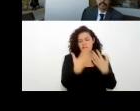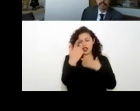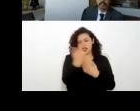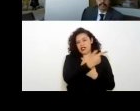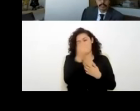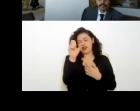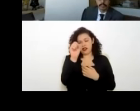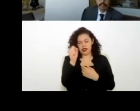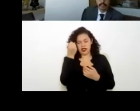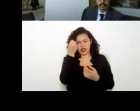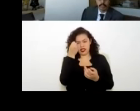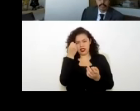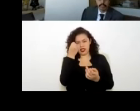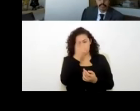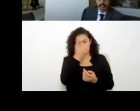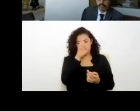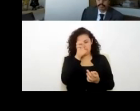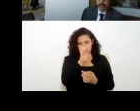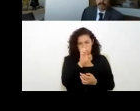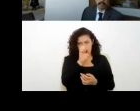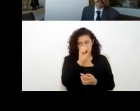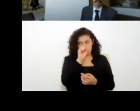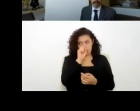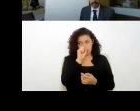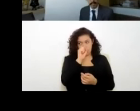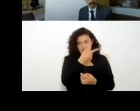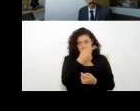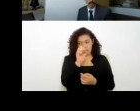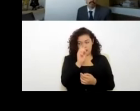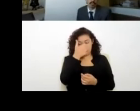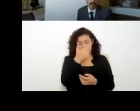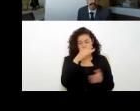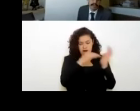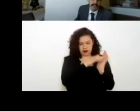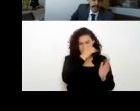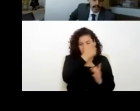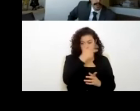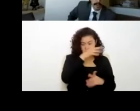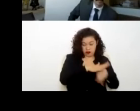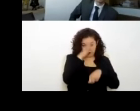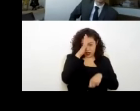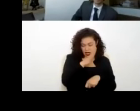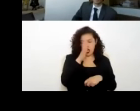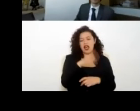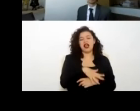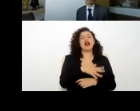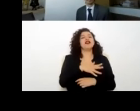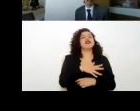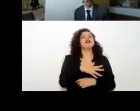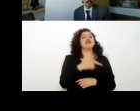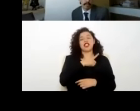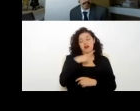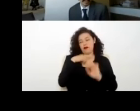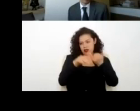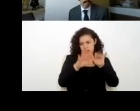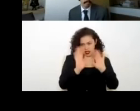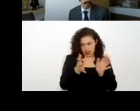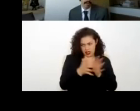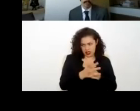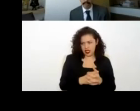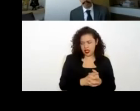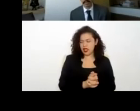166 mil pesos. ¿Es correcto? Es correcto, Teresa. Mientras ustedes tengan puros donantes